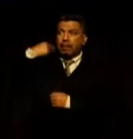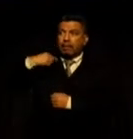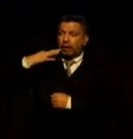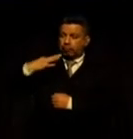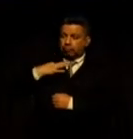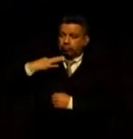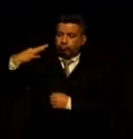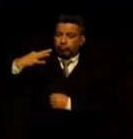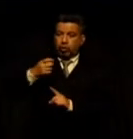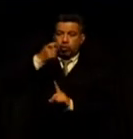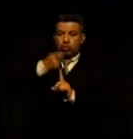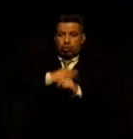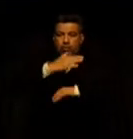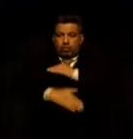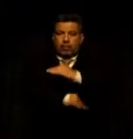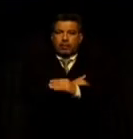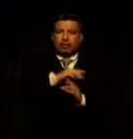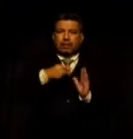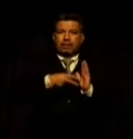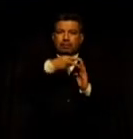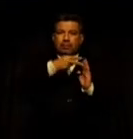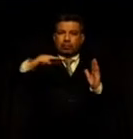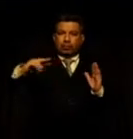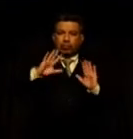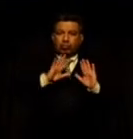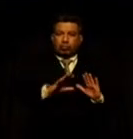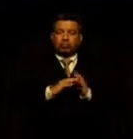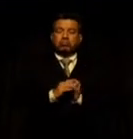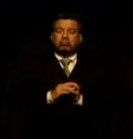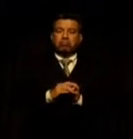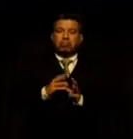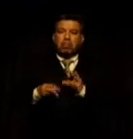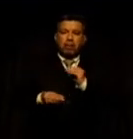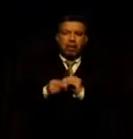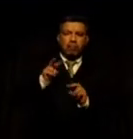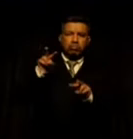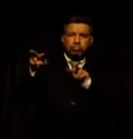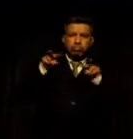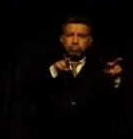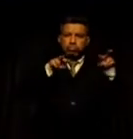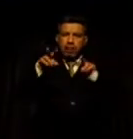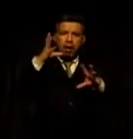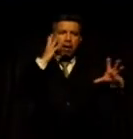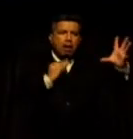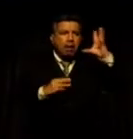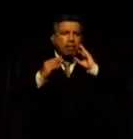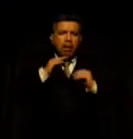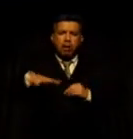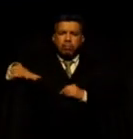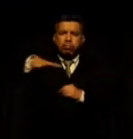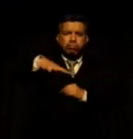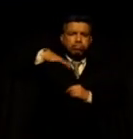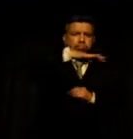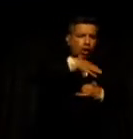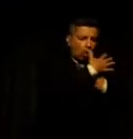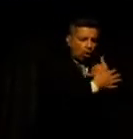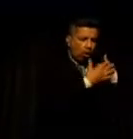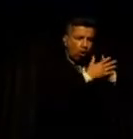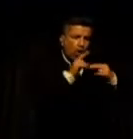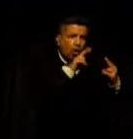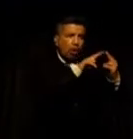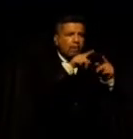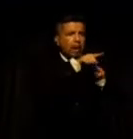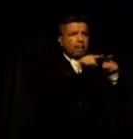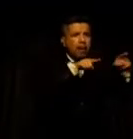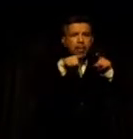ministra de las tecnologías y también viendo la experiencia de todas las regiones visitando conociendo de primera